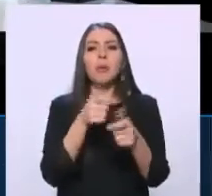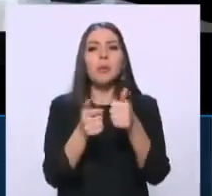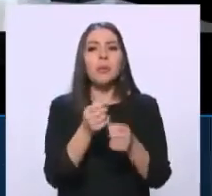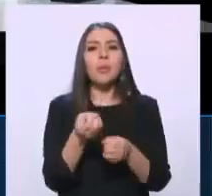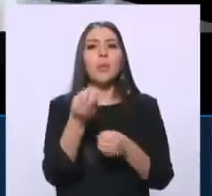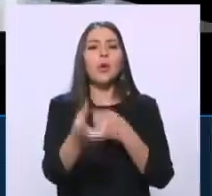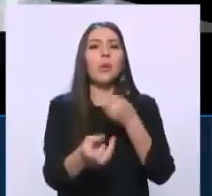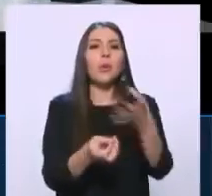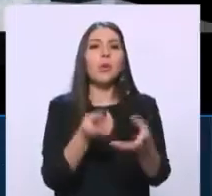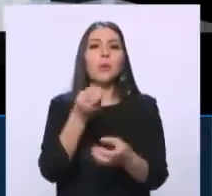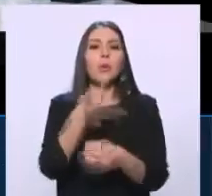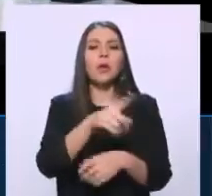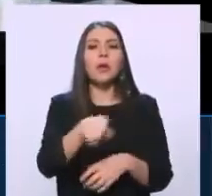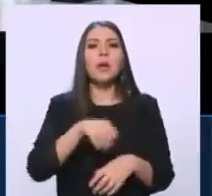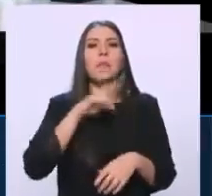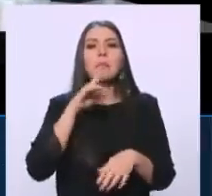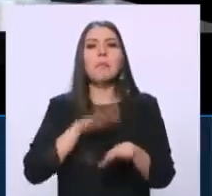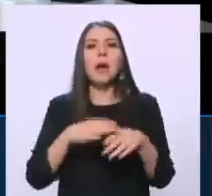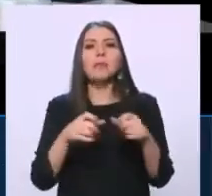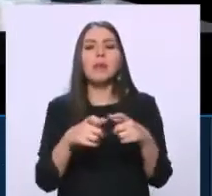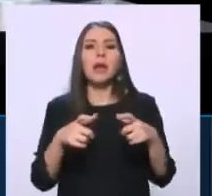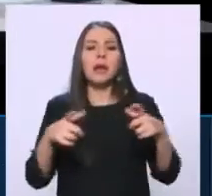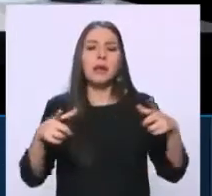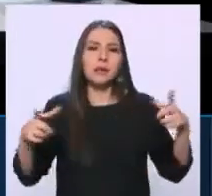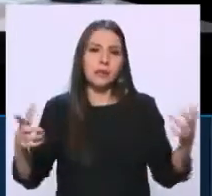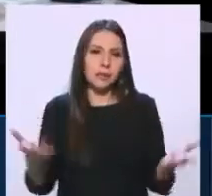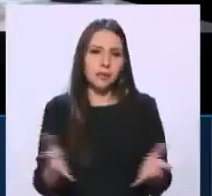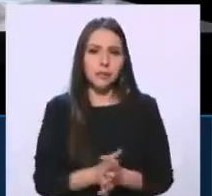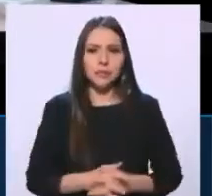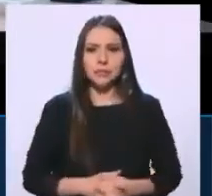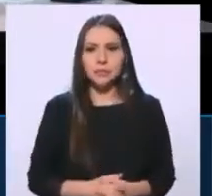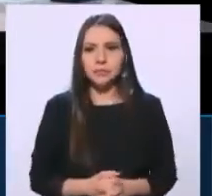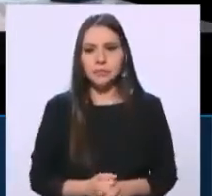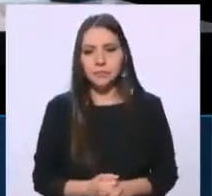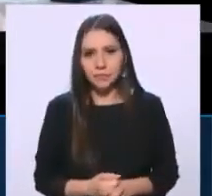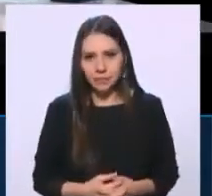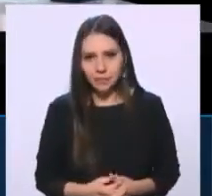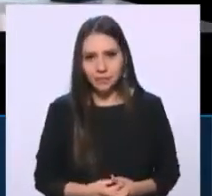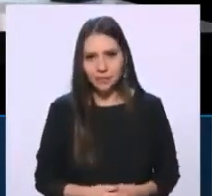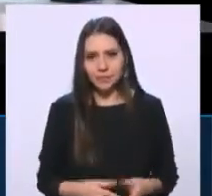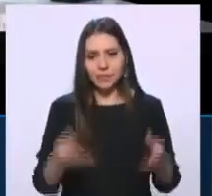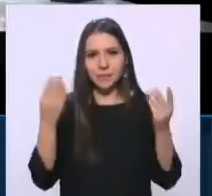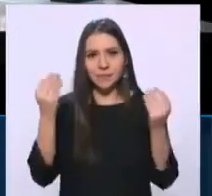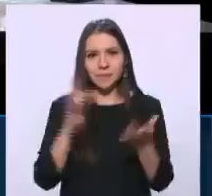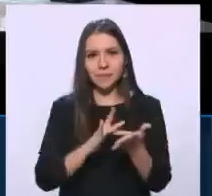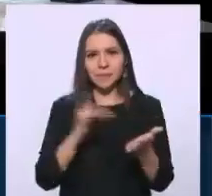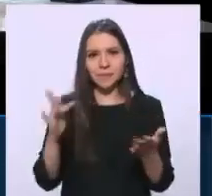alimenta. Muy bien. Antonio, querido Antonio Salgado, muchas gracias por